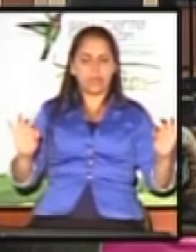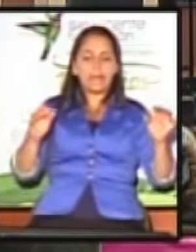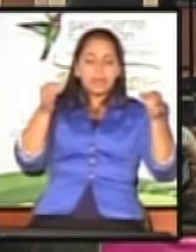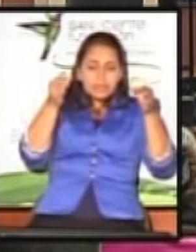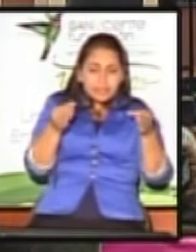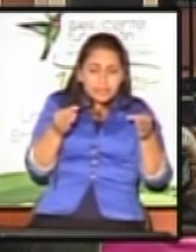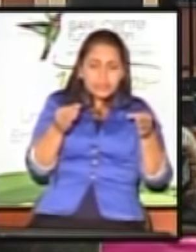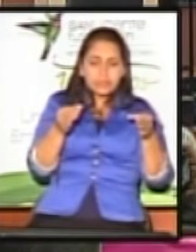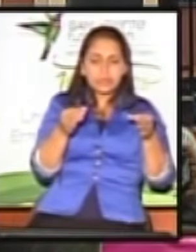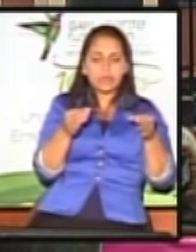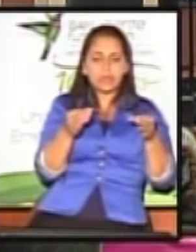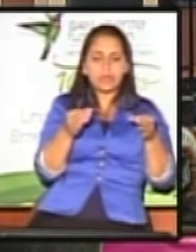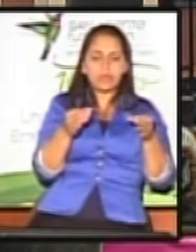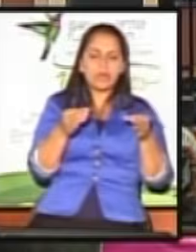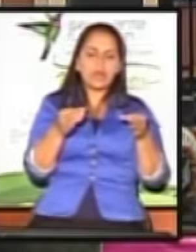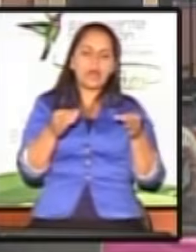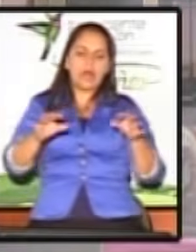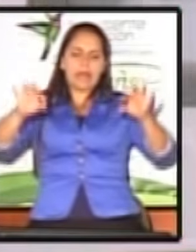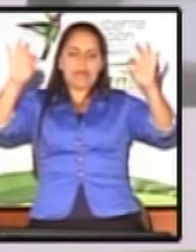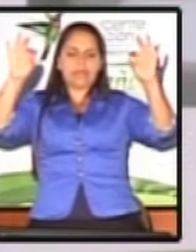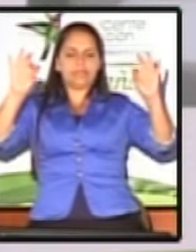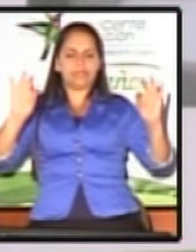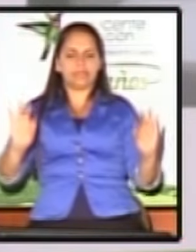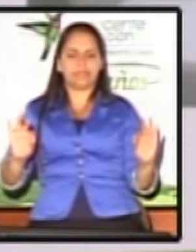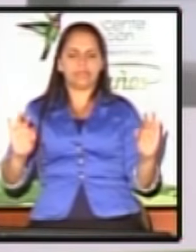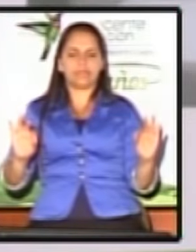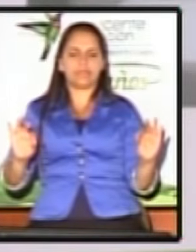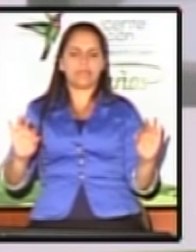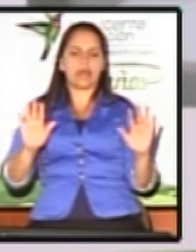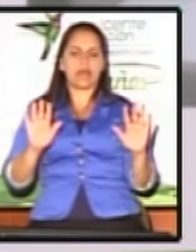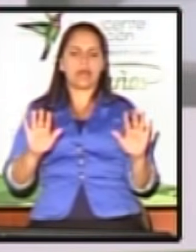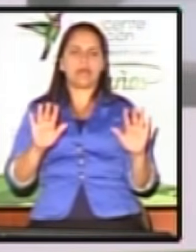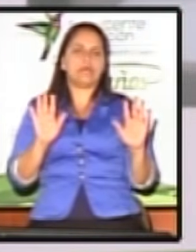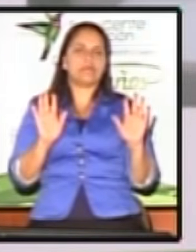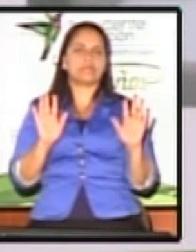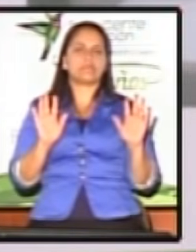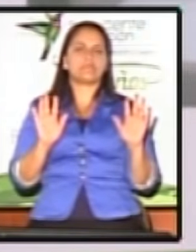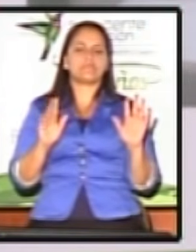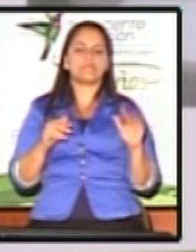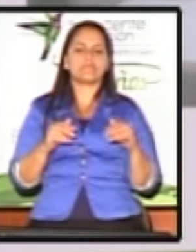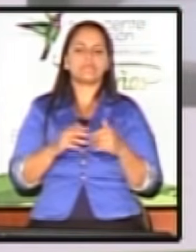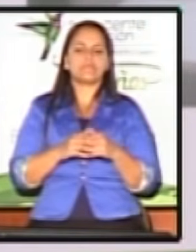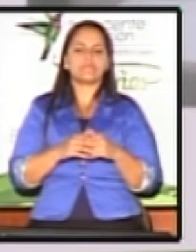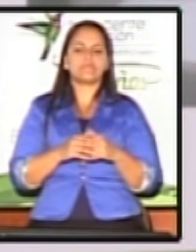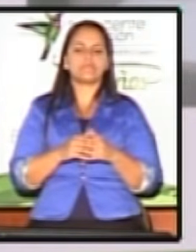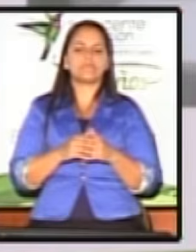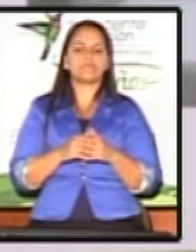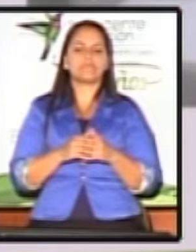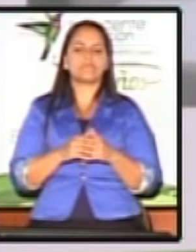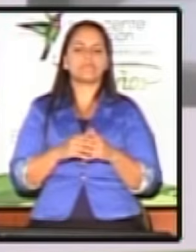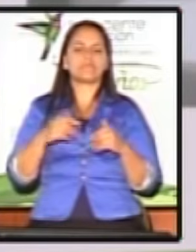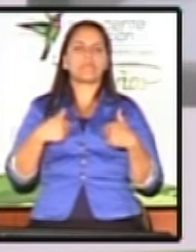técnicamente, se llama sábana de movimiento. Pero un paciente la puso así porque él consideraba que si la movían con esta sábana, que